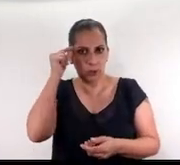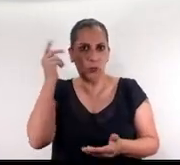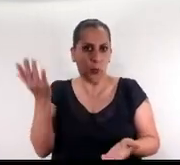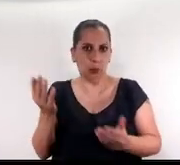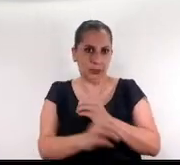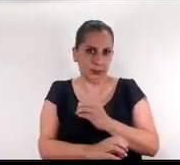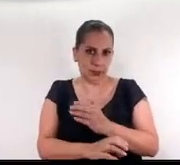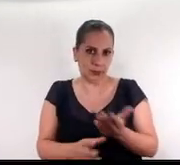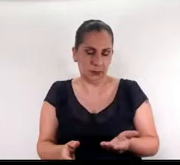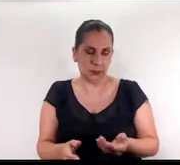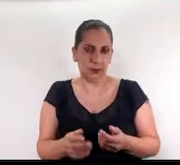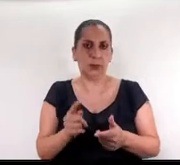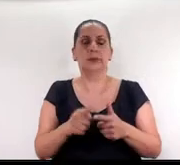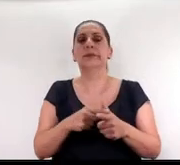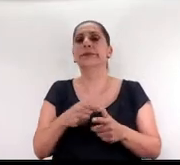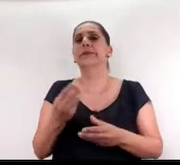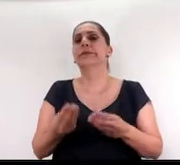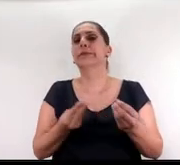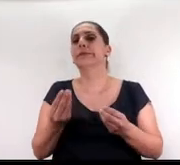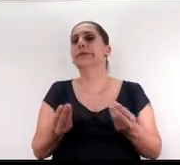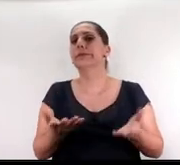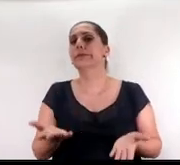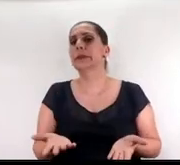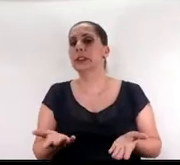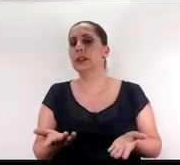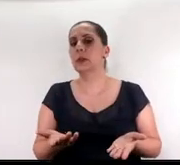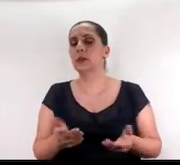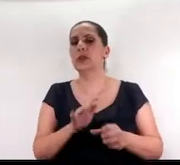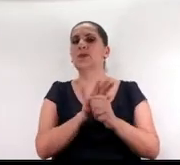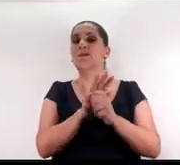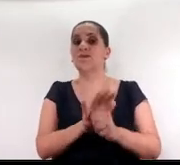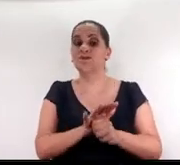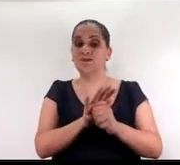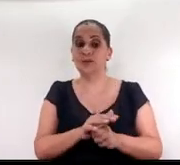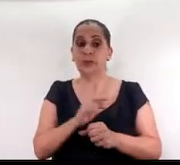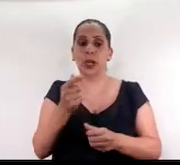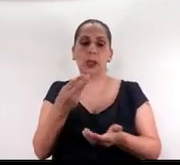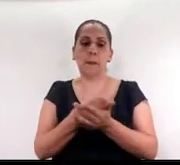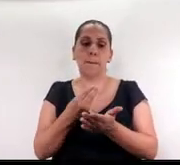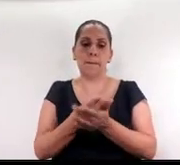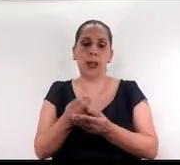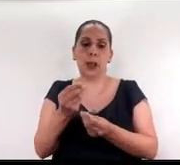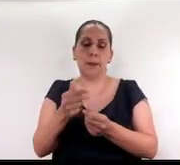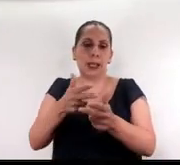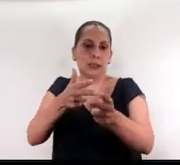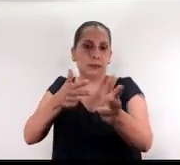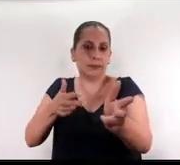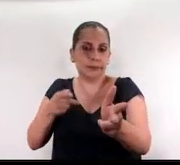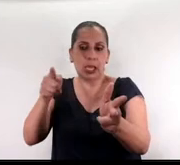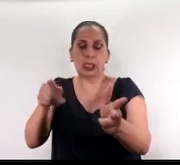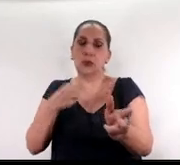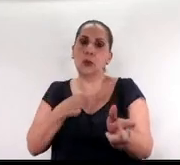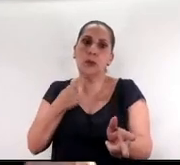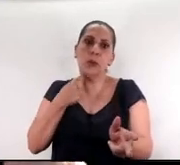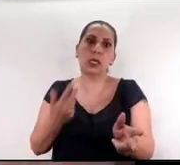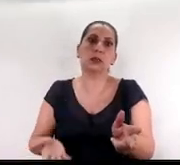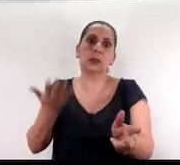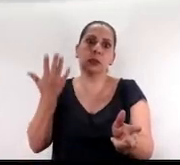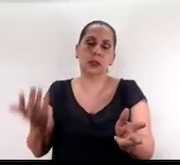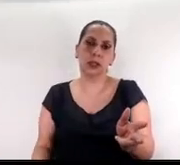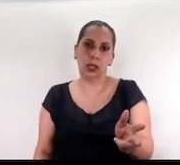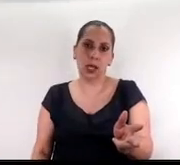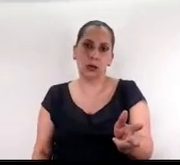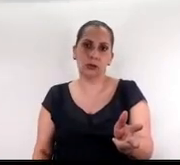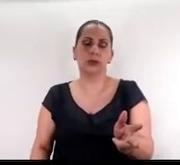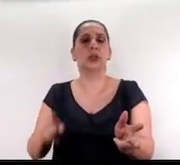el Estado, entonces lo que hacemos es presionar a que los peajes sean mucho más caros que los que podrían ser